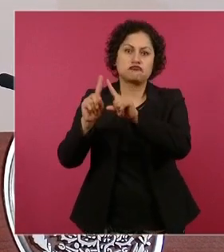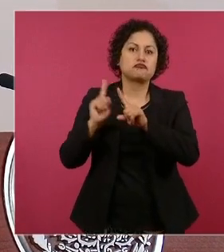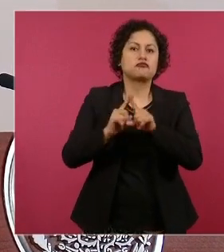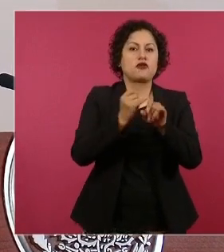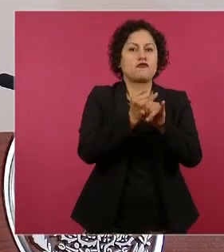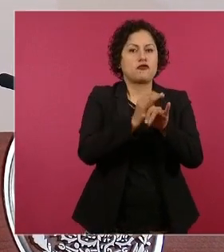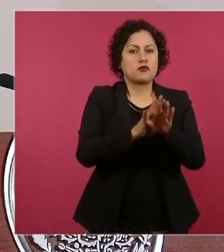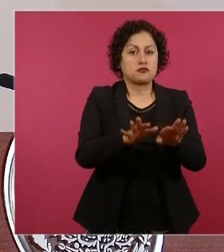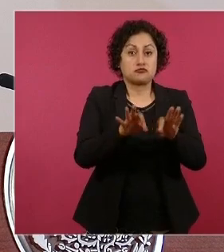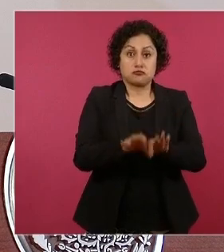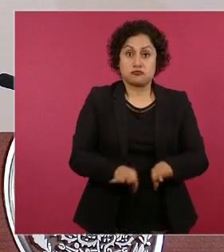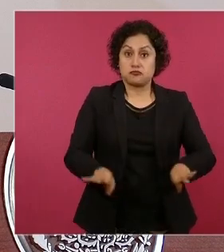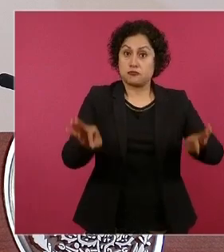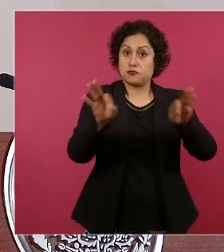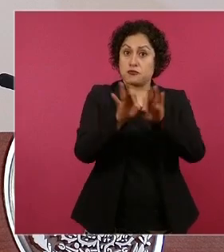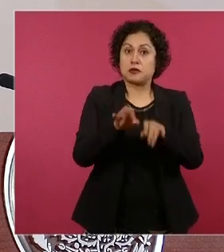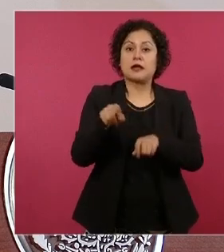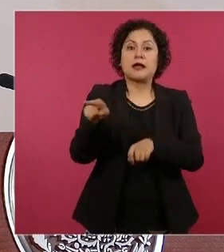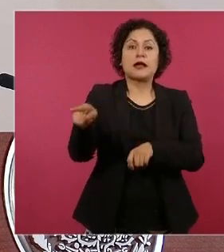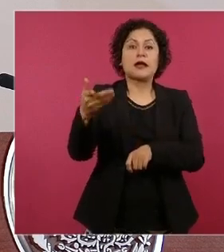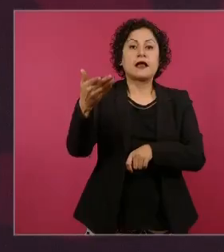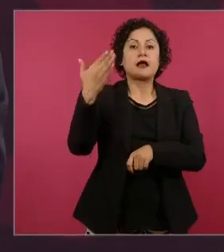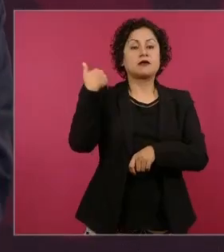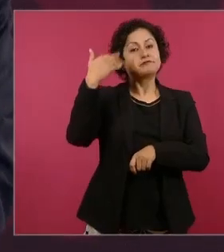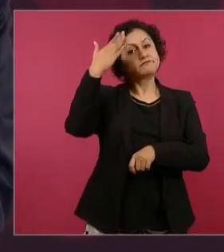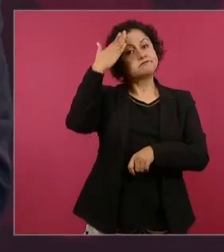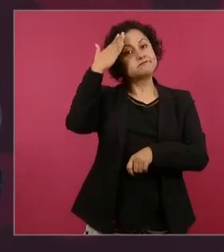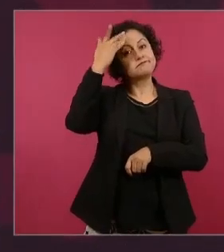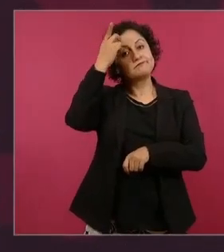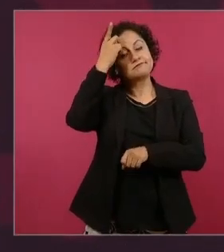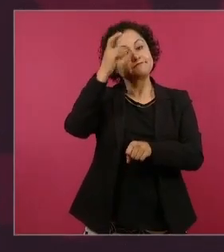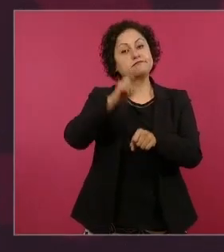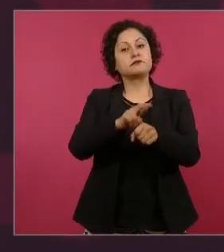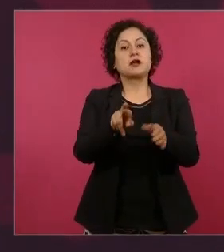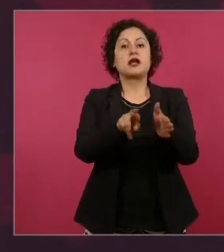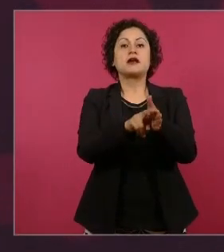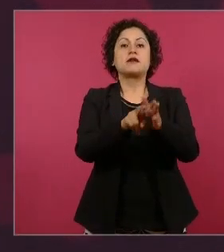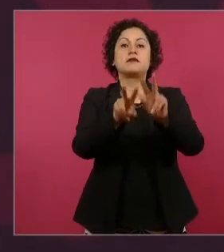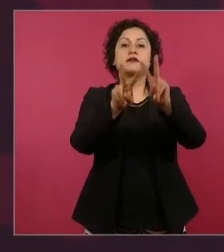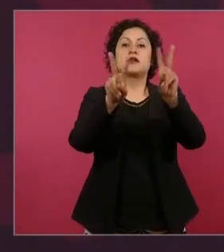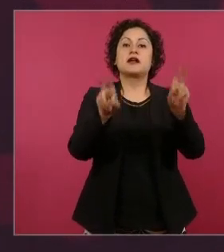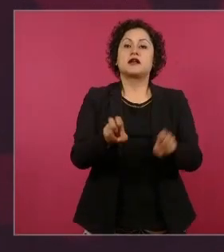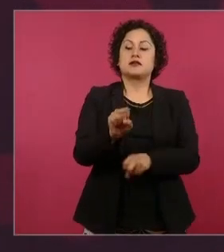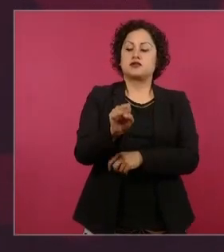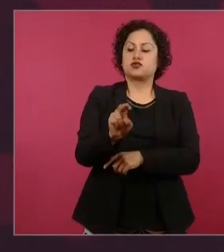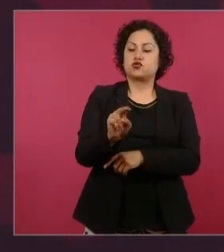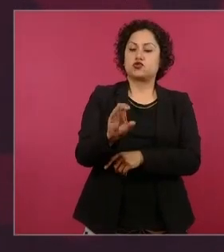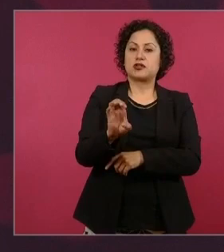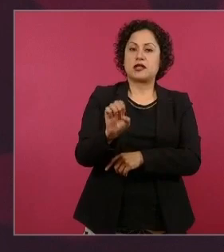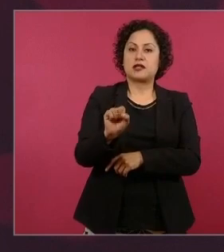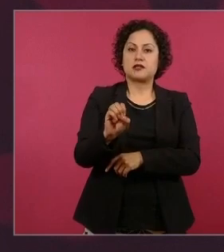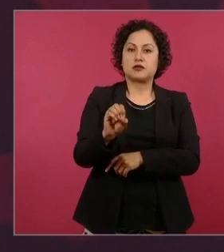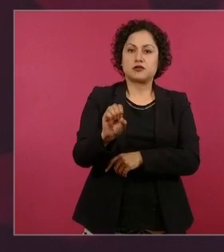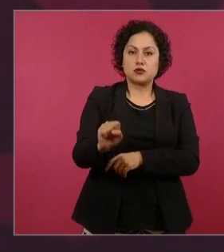prestigiosos y llegó a dirigir la revista Sucesos para Todos en el siglo